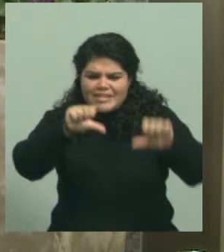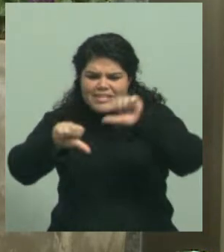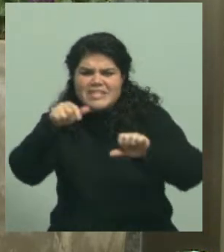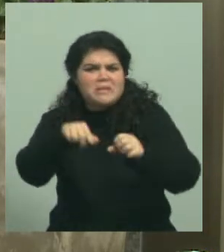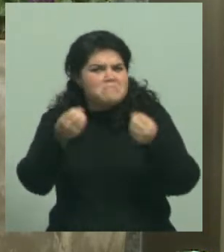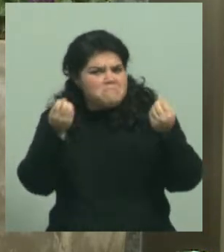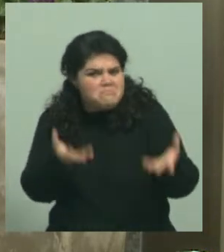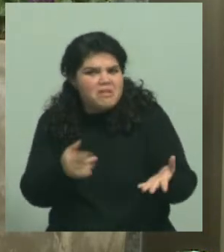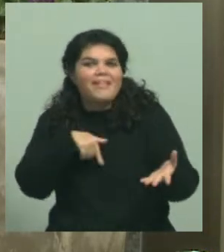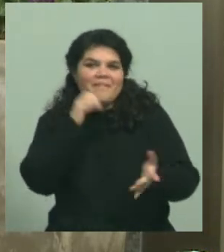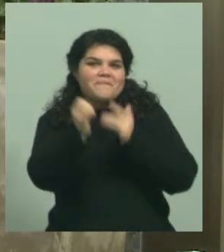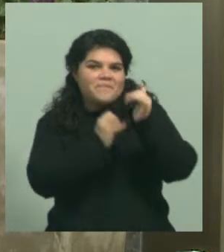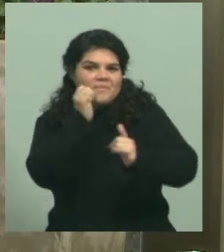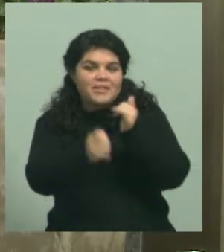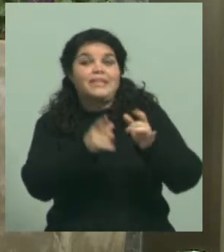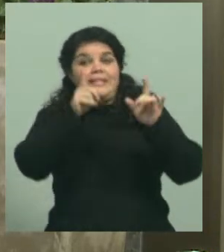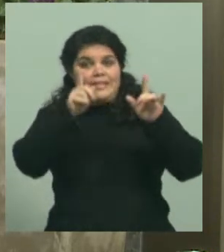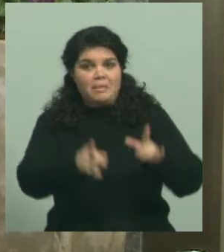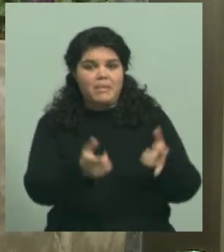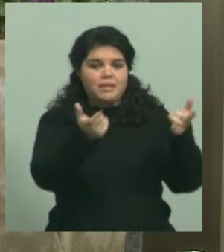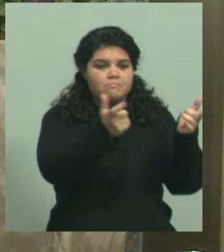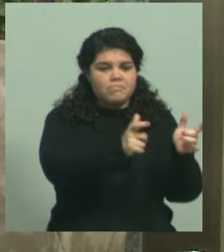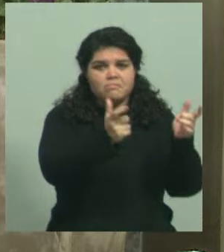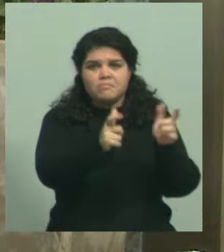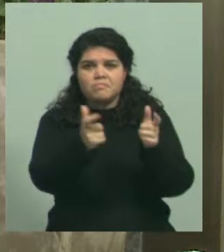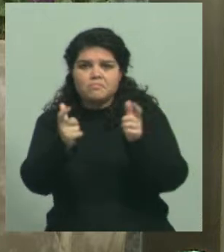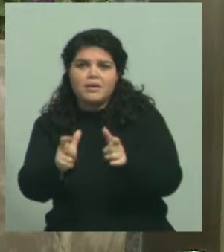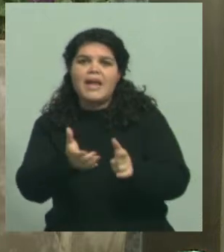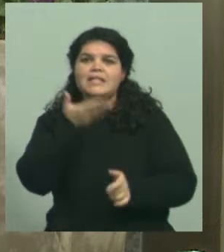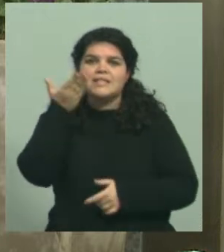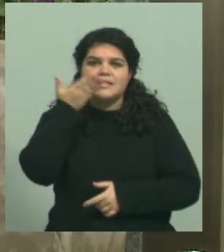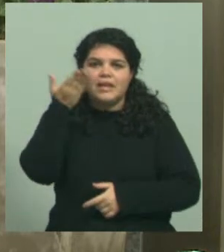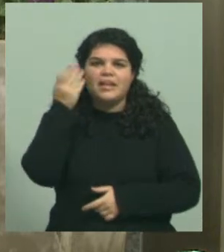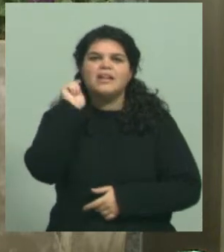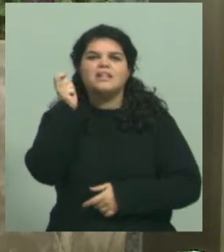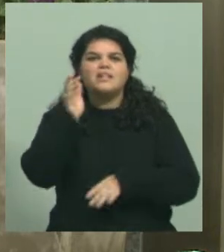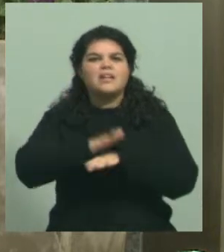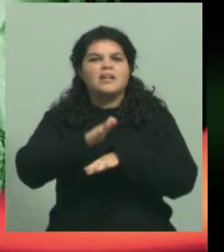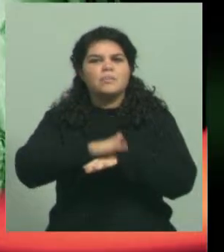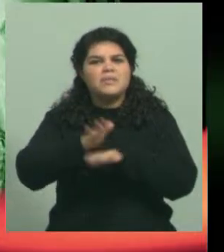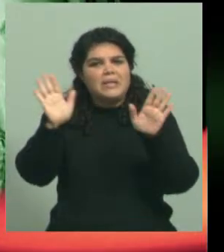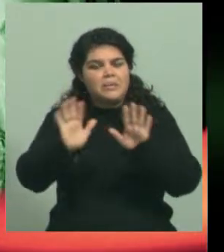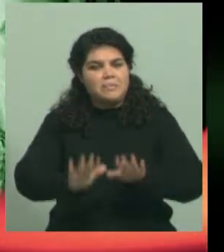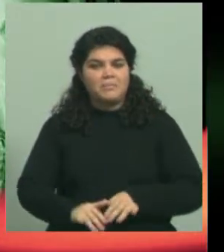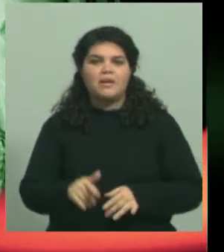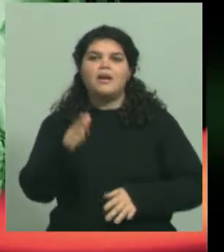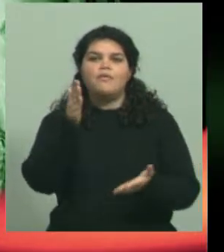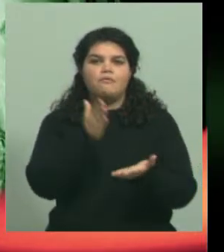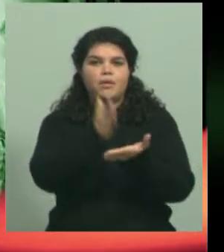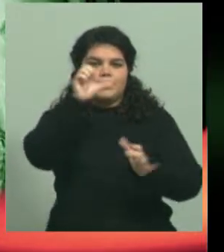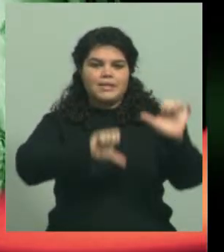a partir de este ciclo de charlas que se van a dar organizadas por la Facultad de Ciencias Exactas y Naturales junto al